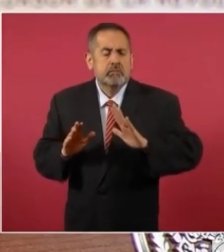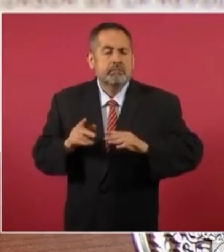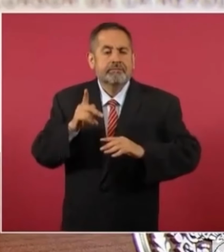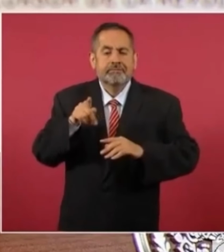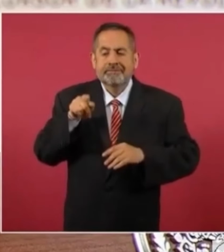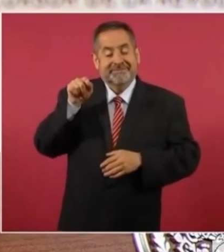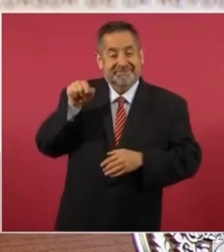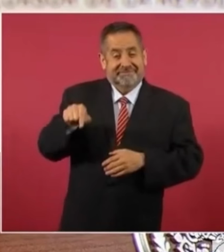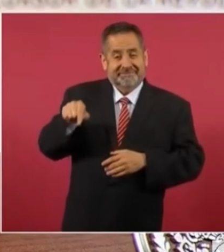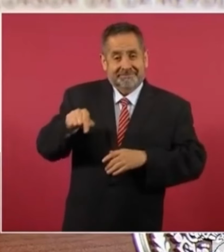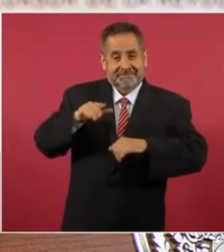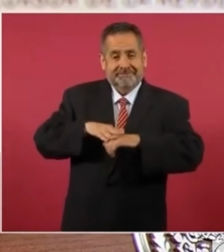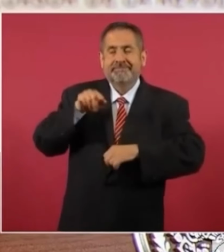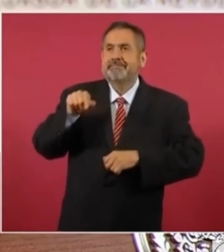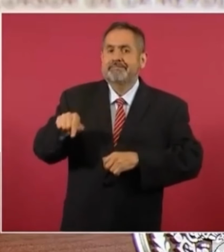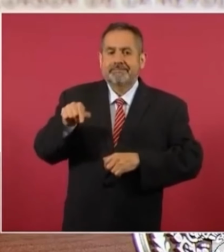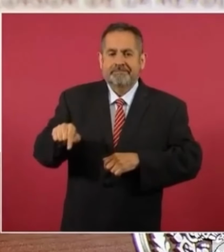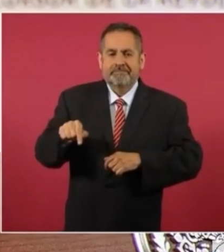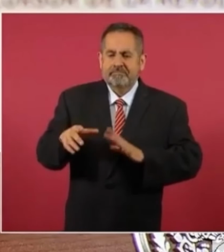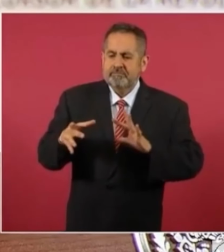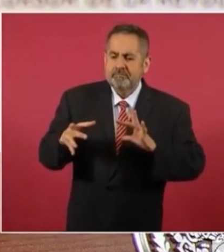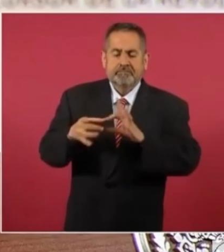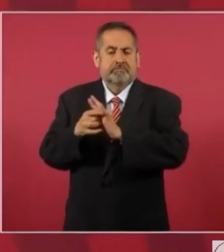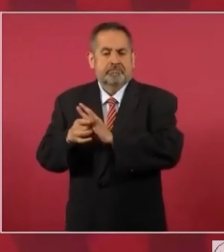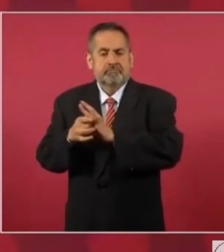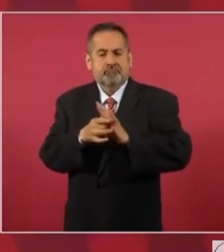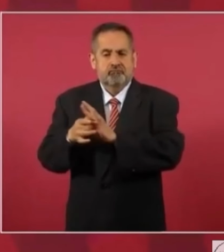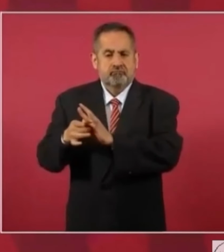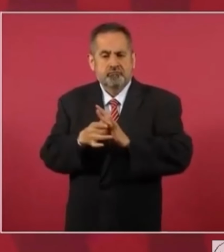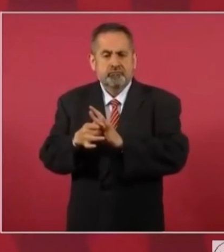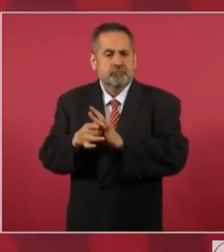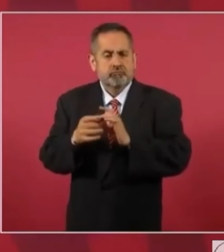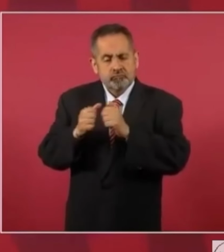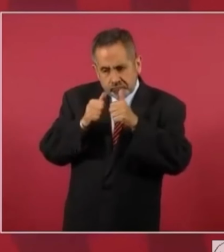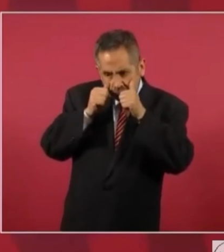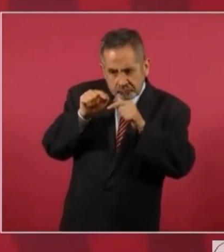es más la alianza